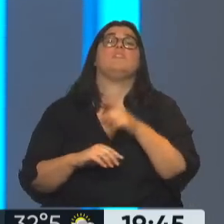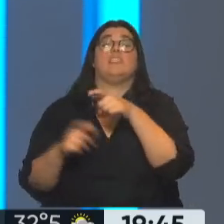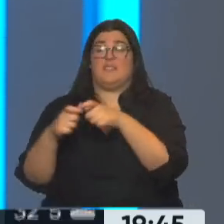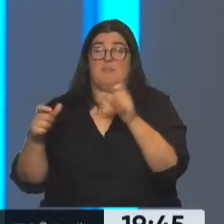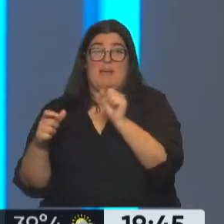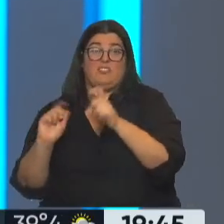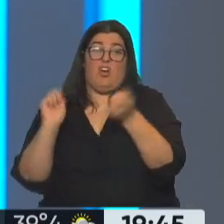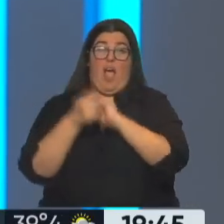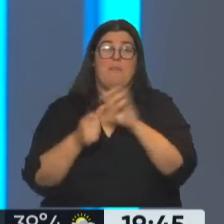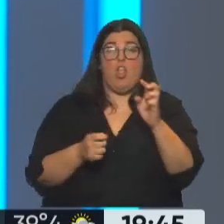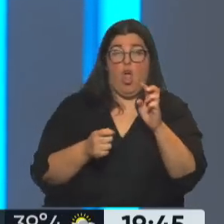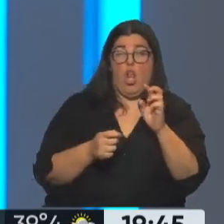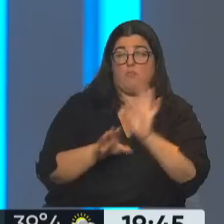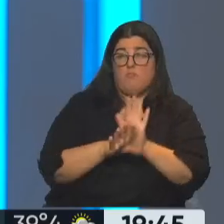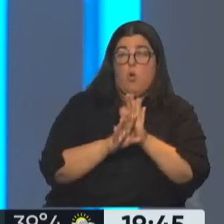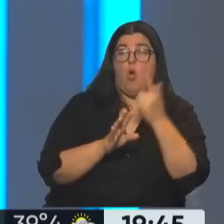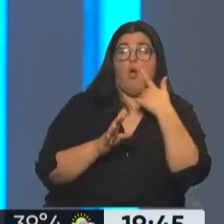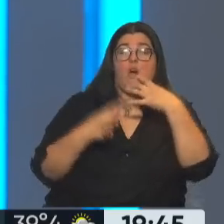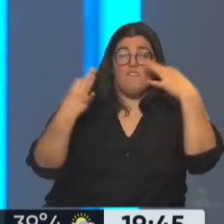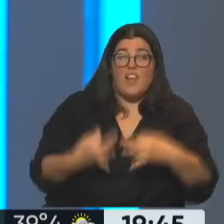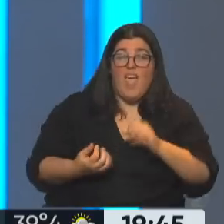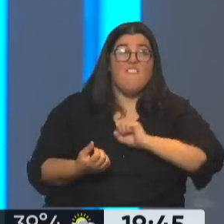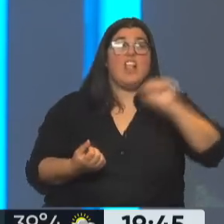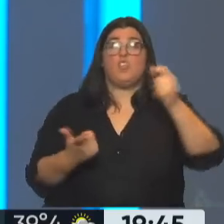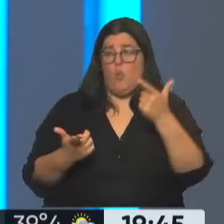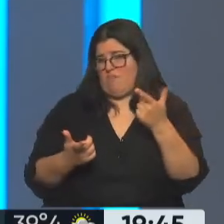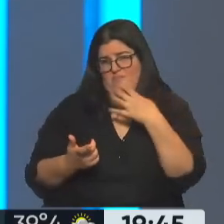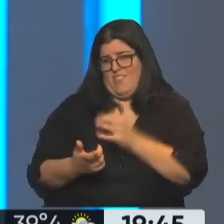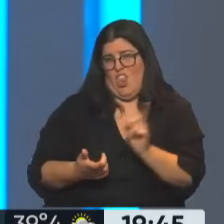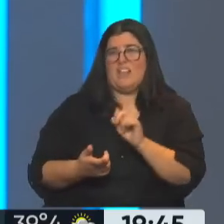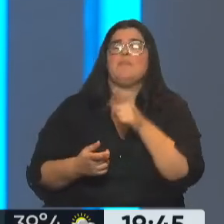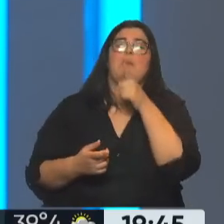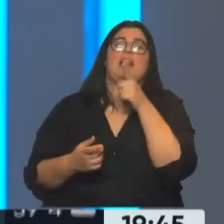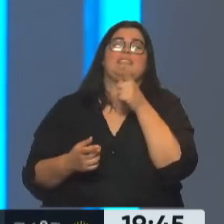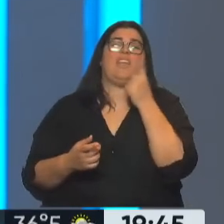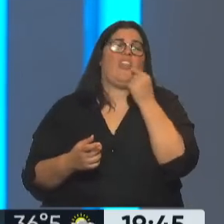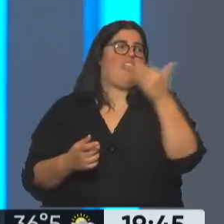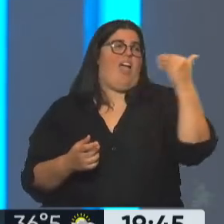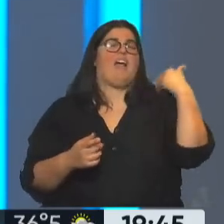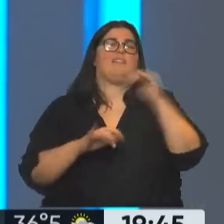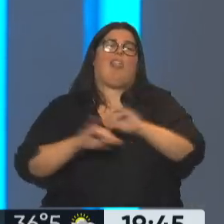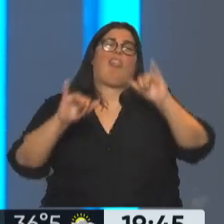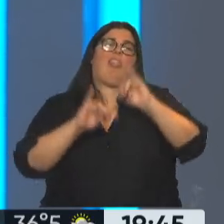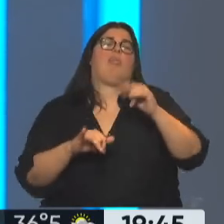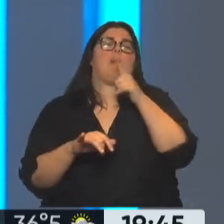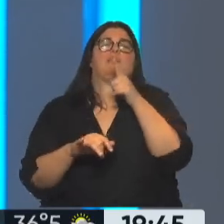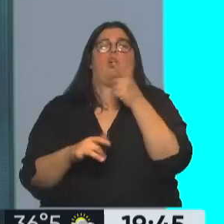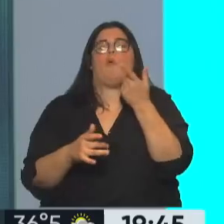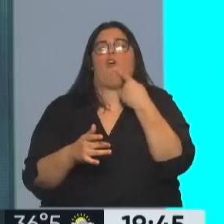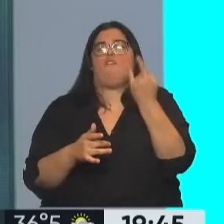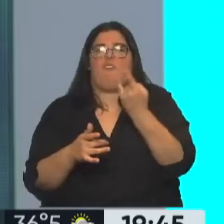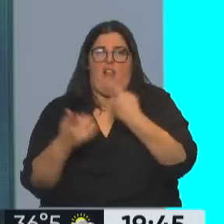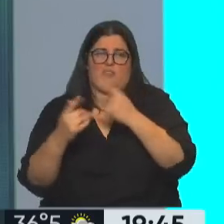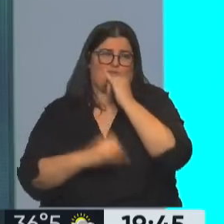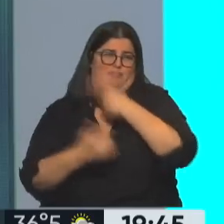no haya inflación. Porque también ese es otro de los cuentos chinos que me parece que se vienen contando en los últimos días. Ahora menciono un poco qué pasó con los